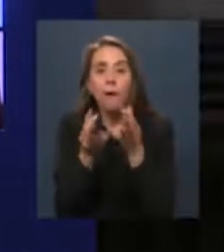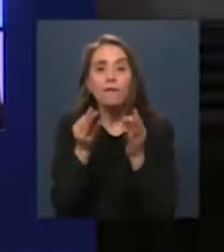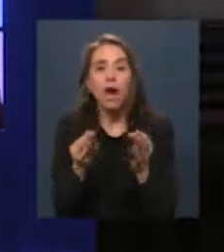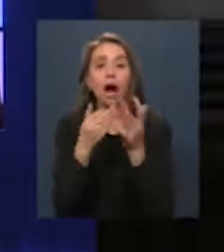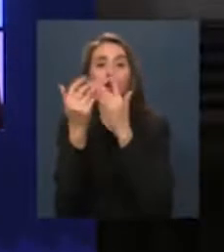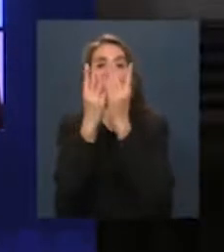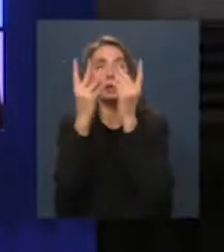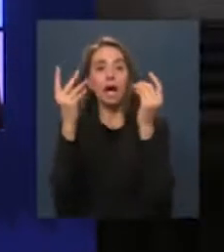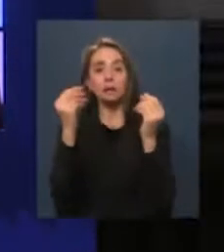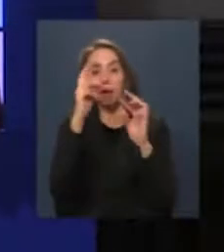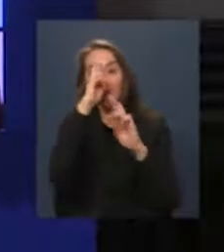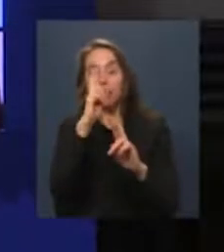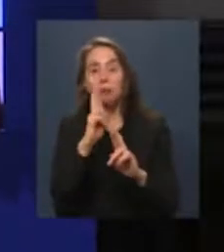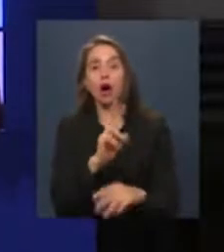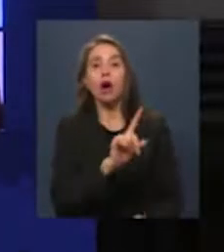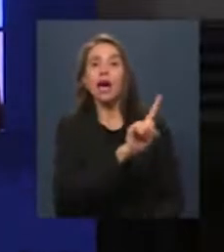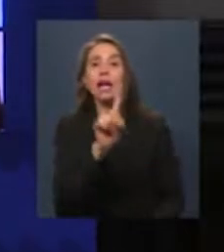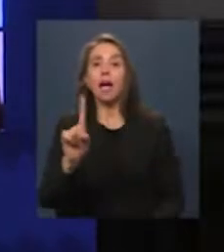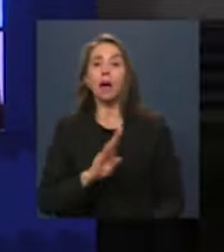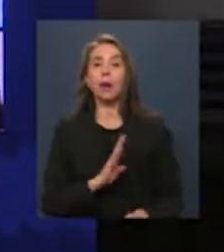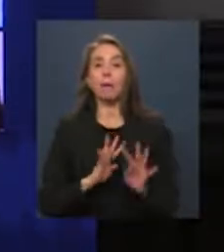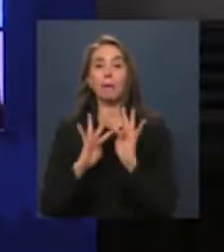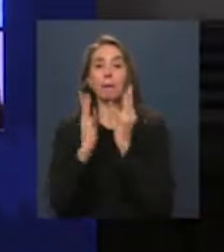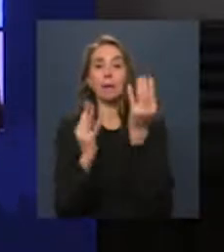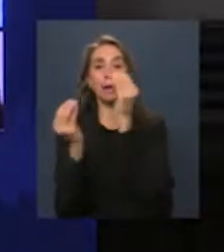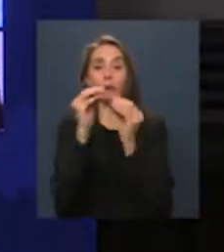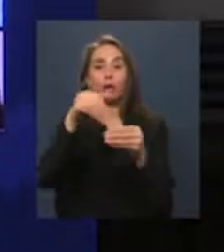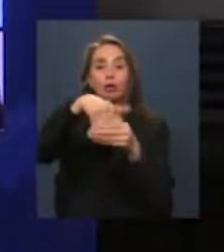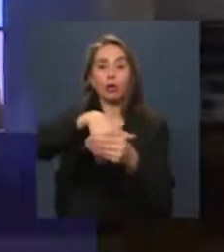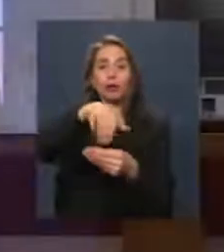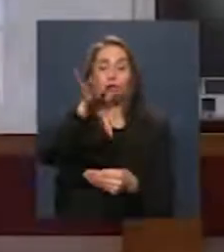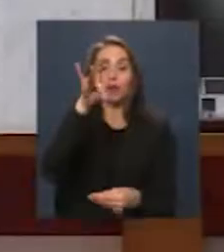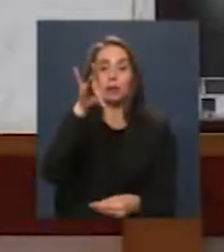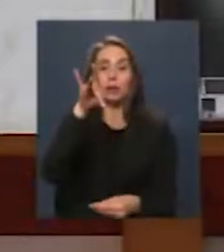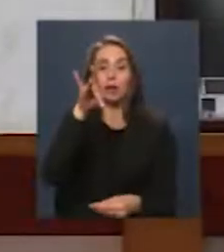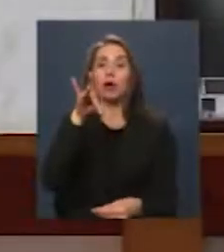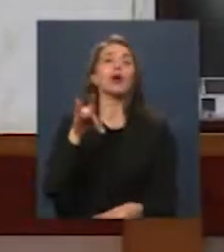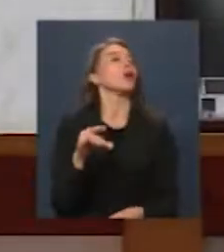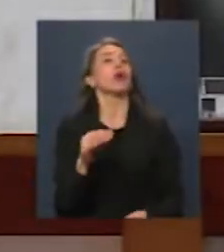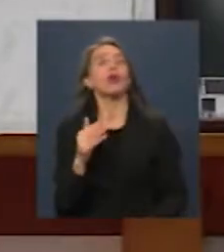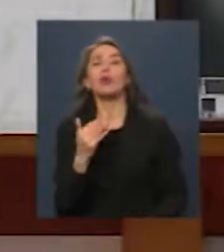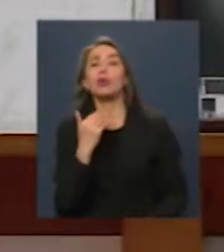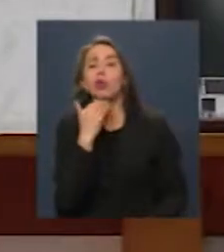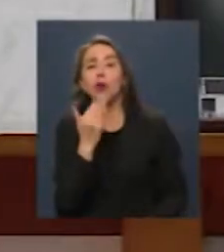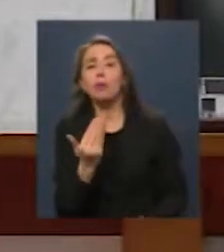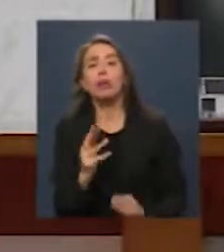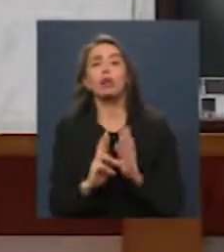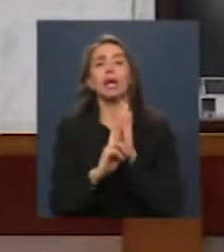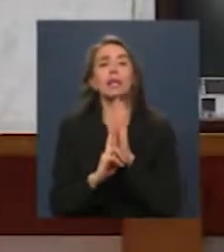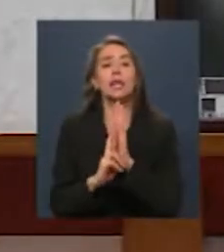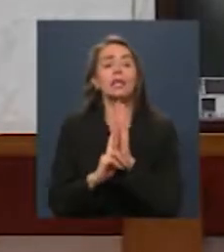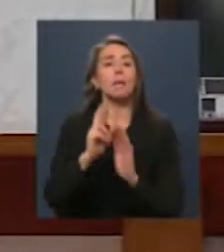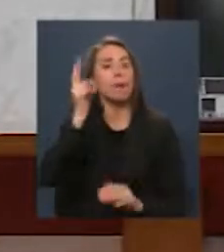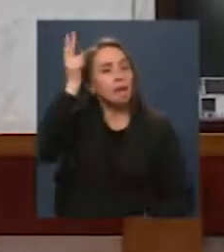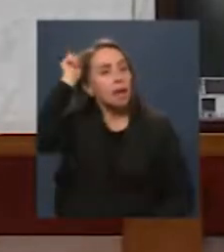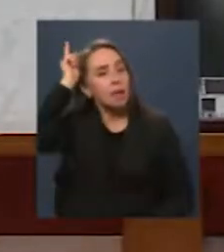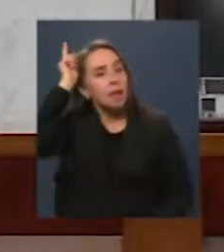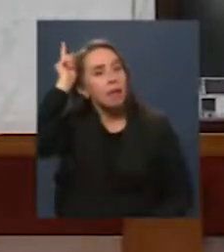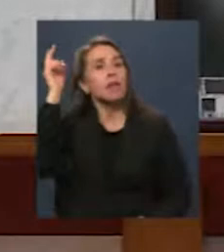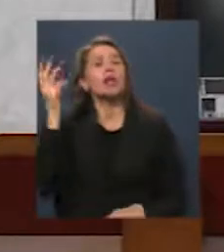transparente y respetuosa entre cada uno de los constituyentes electos, sin importar la representación étnica o política.